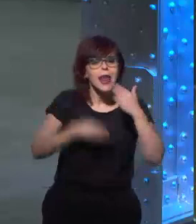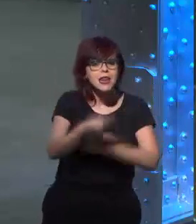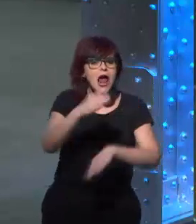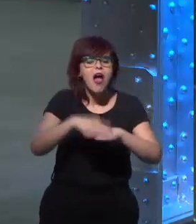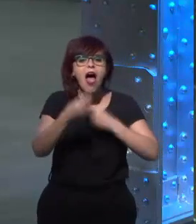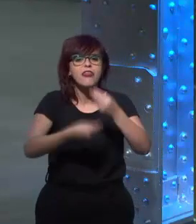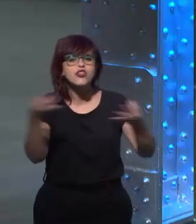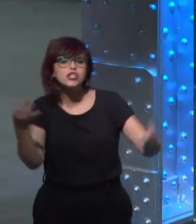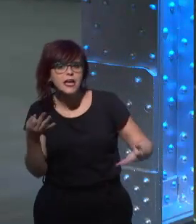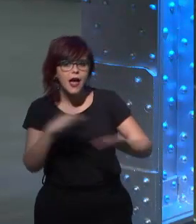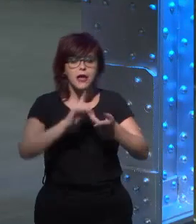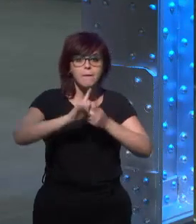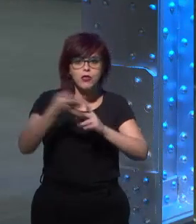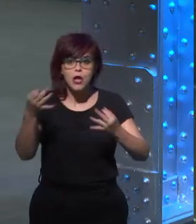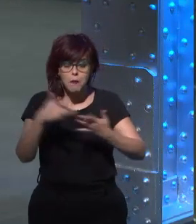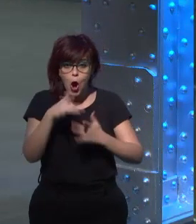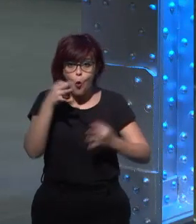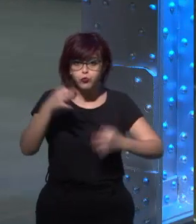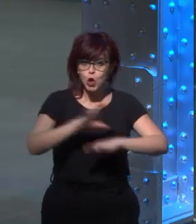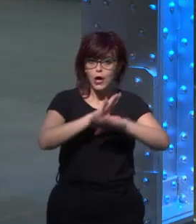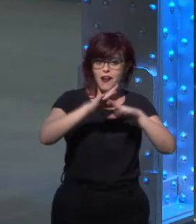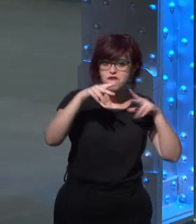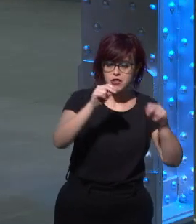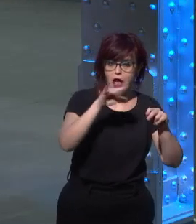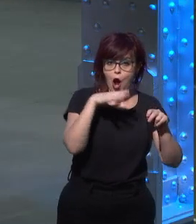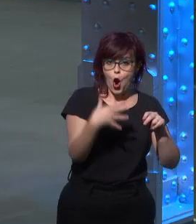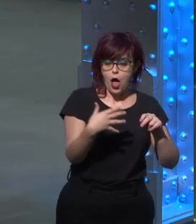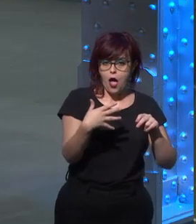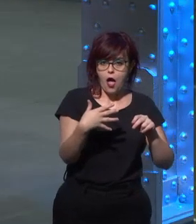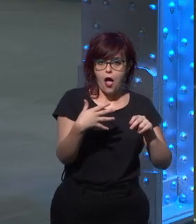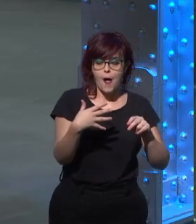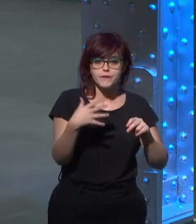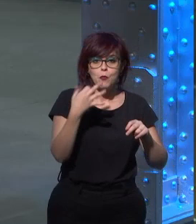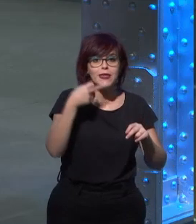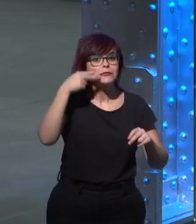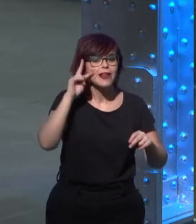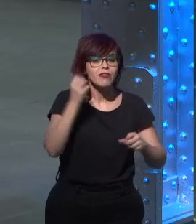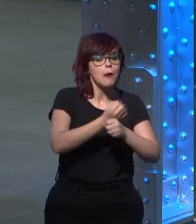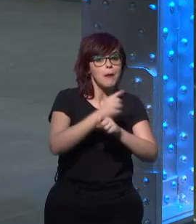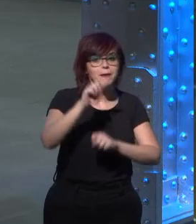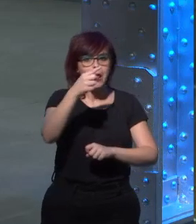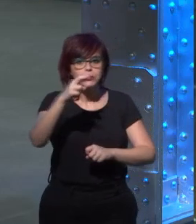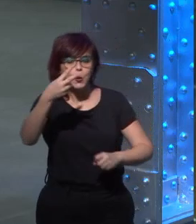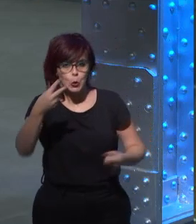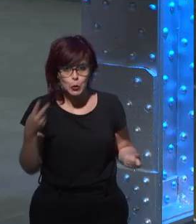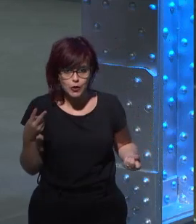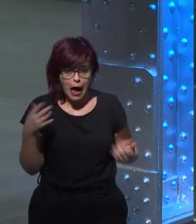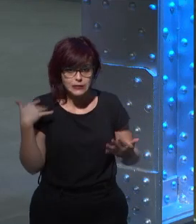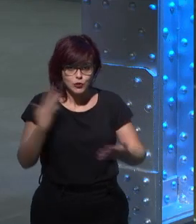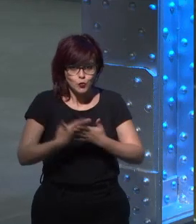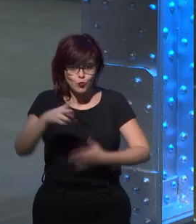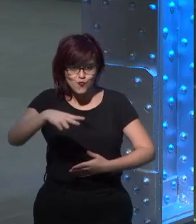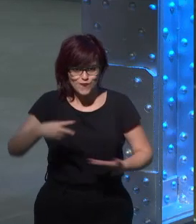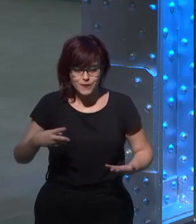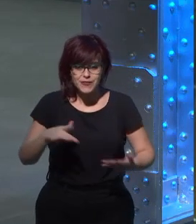muchos de los millennials acaban de salir de sus carreras y están ahora mismo en sus primeras o sus segundas experiencias laborales. Por lo tanto, el otro día